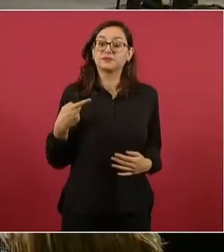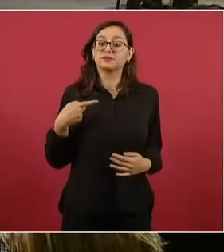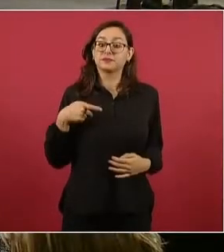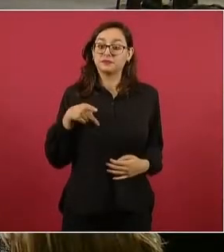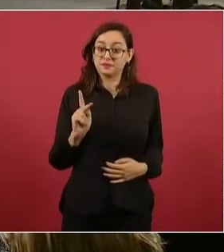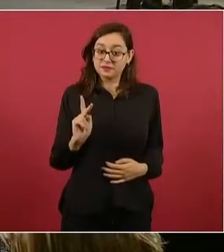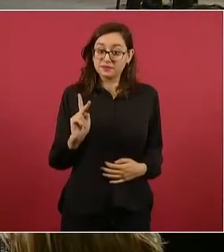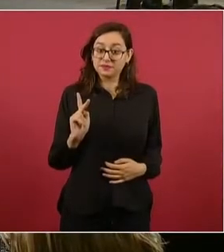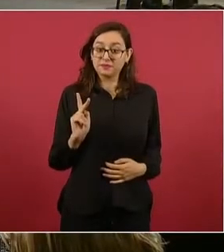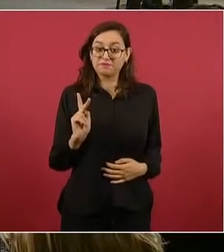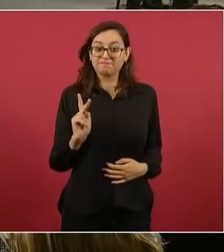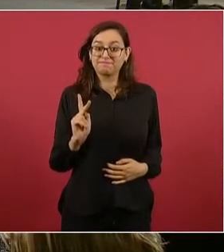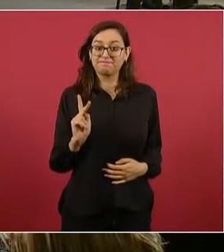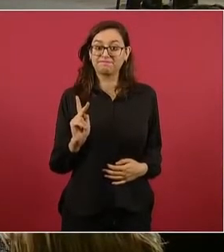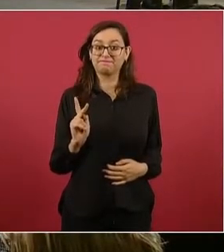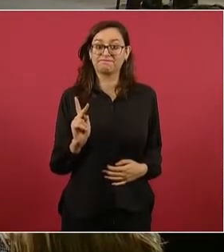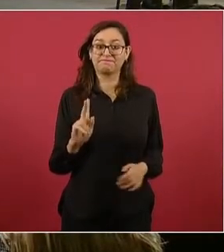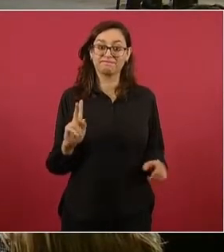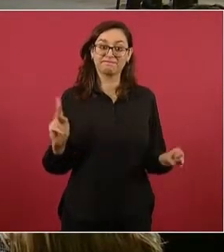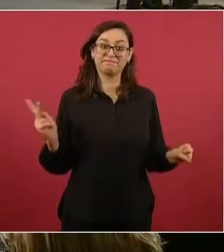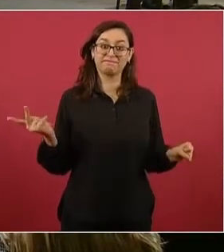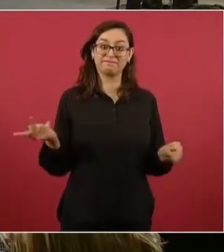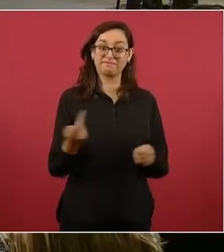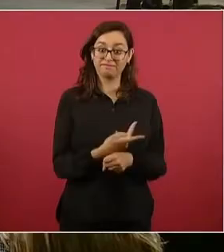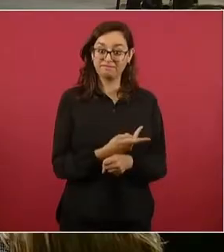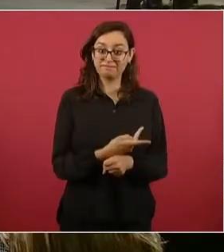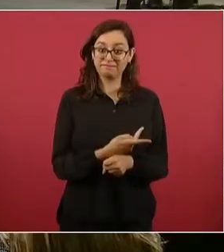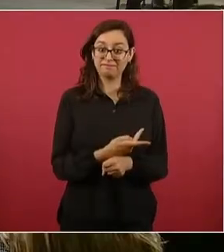los conservadores,